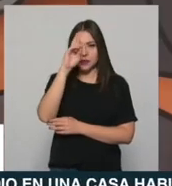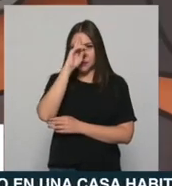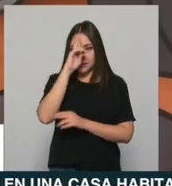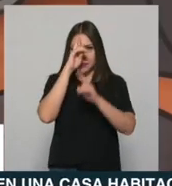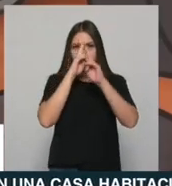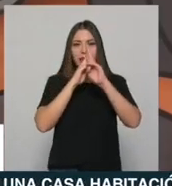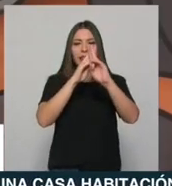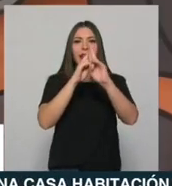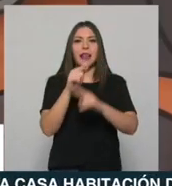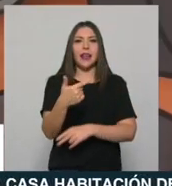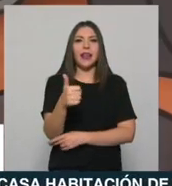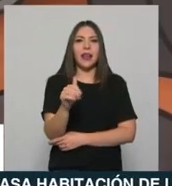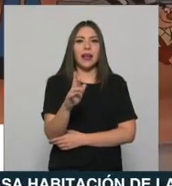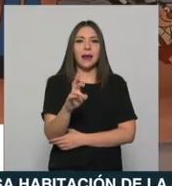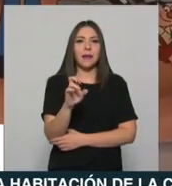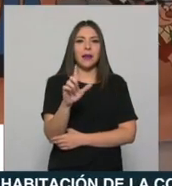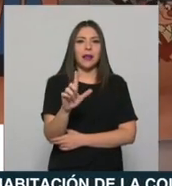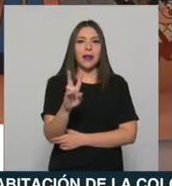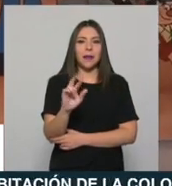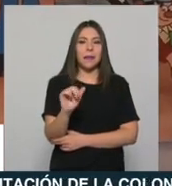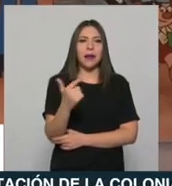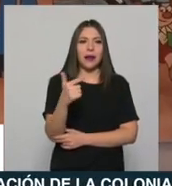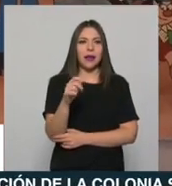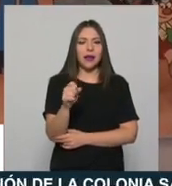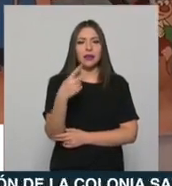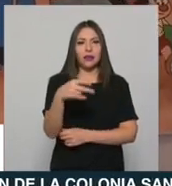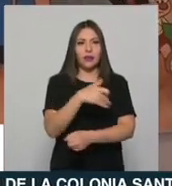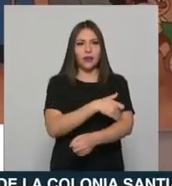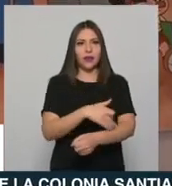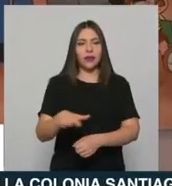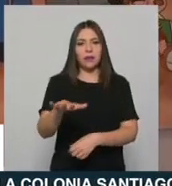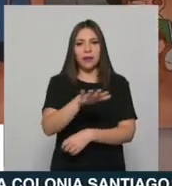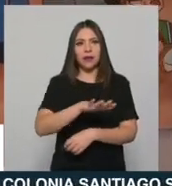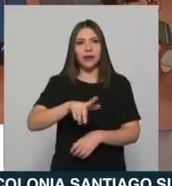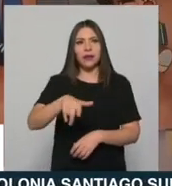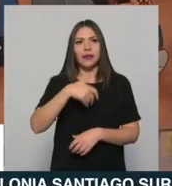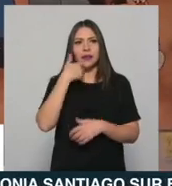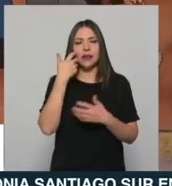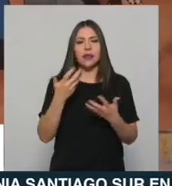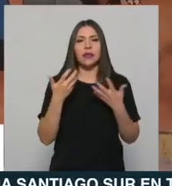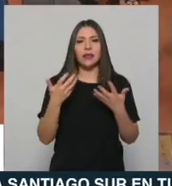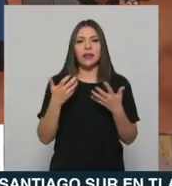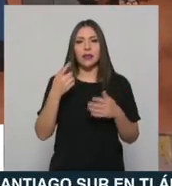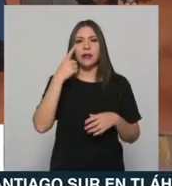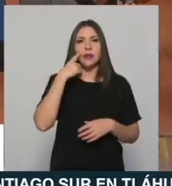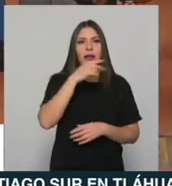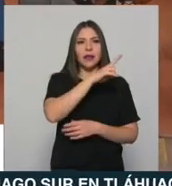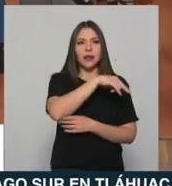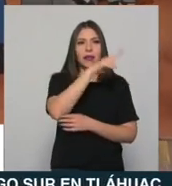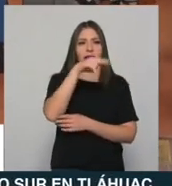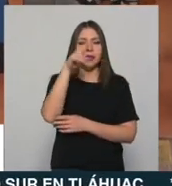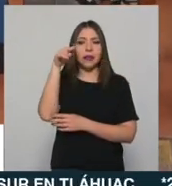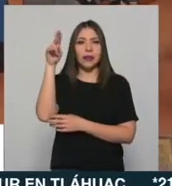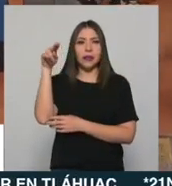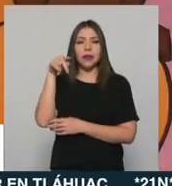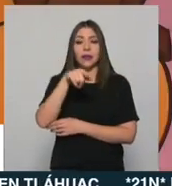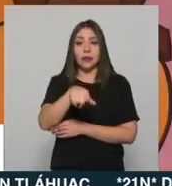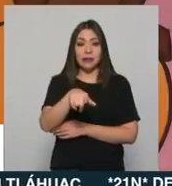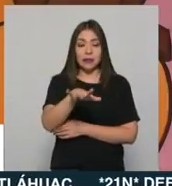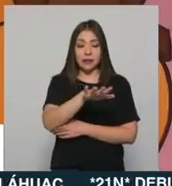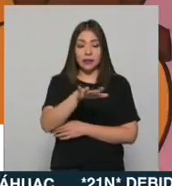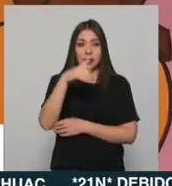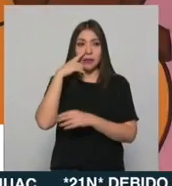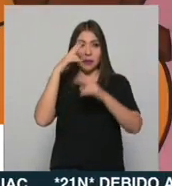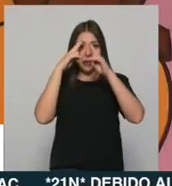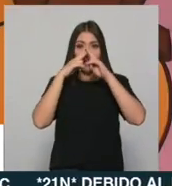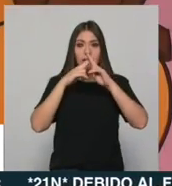Vargas, que es de la familia Burrón, y ahí nosotros, bueno, lo que quisimos y pretendemos hacer con este mural es, aparte del homenaje de